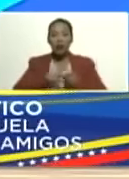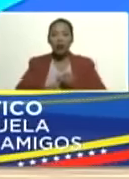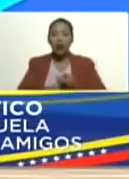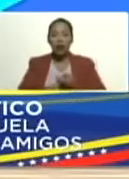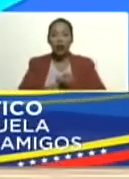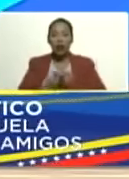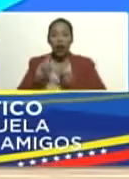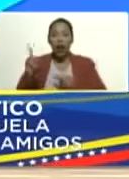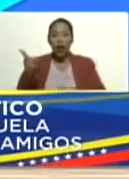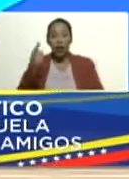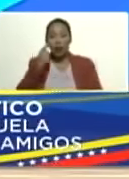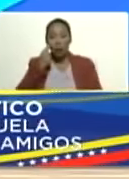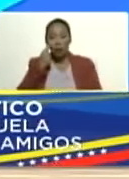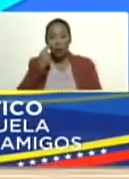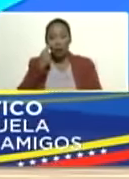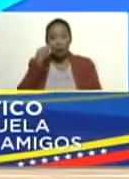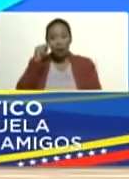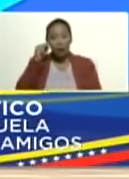procuradora